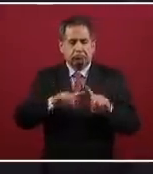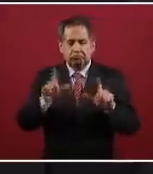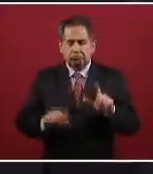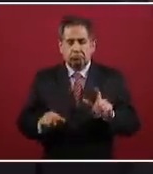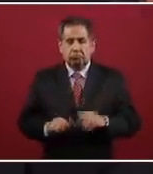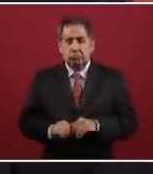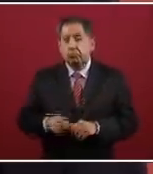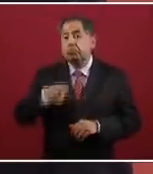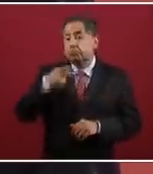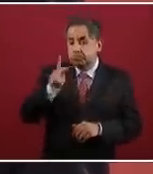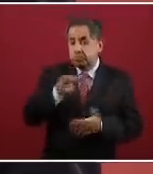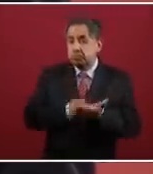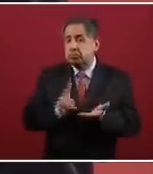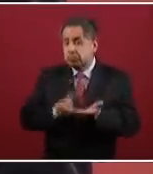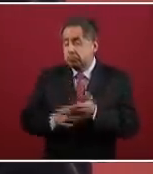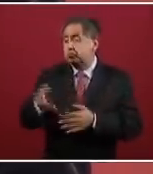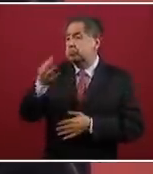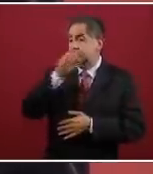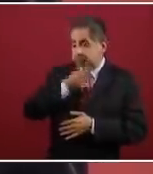me informaron